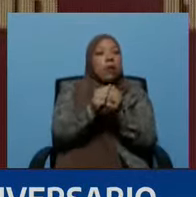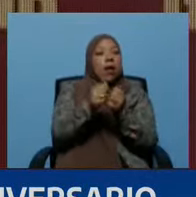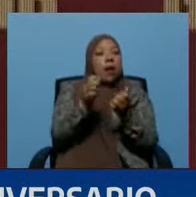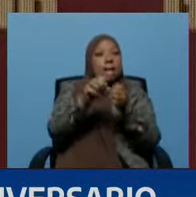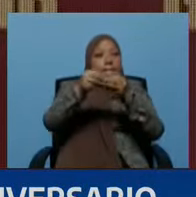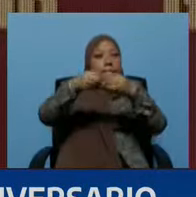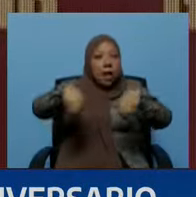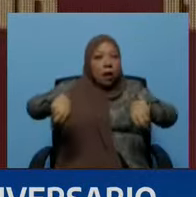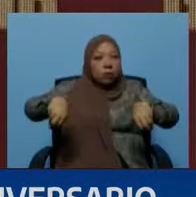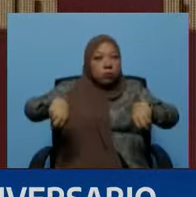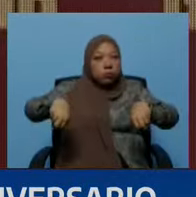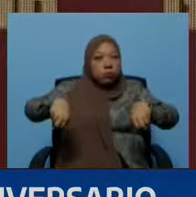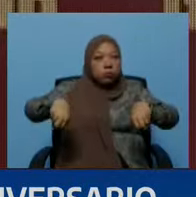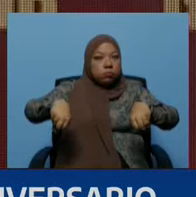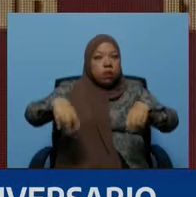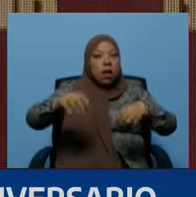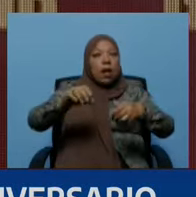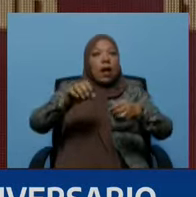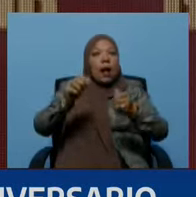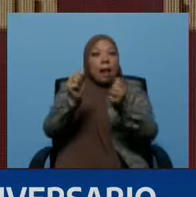pan.